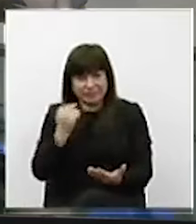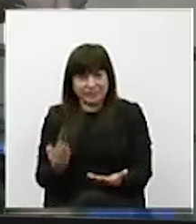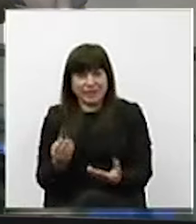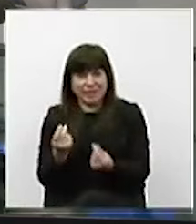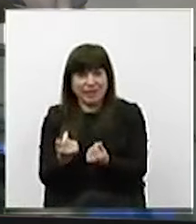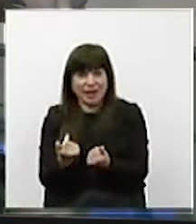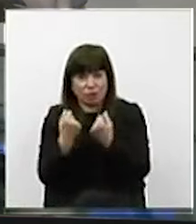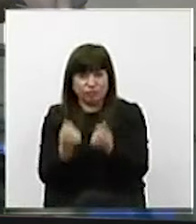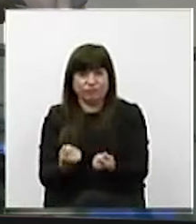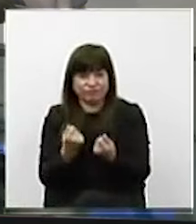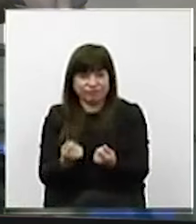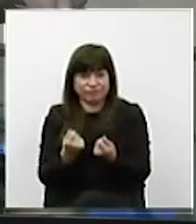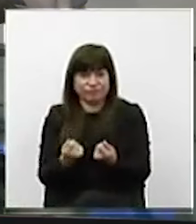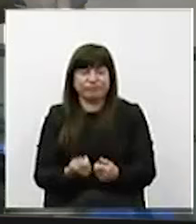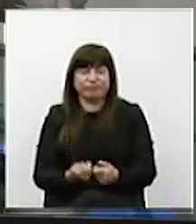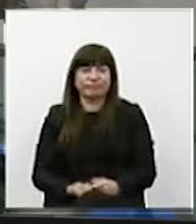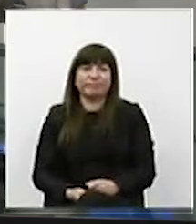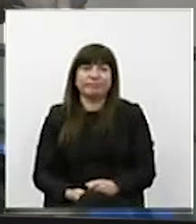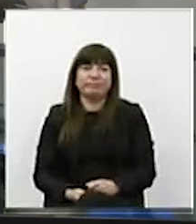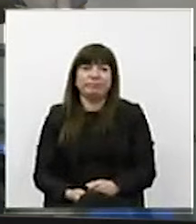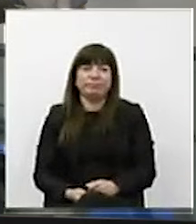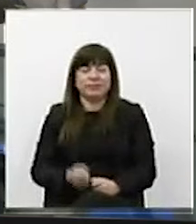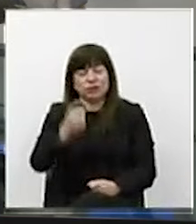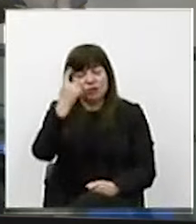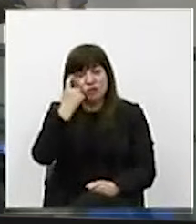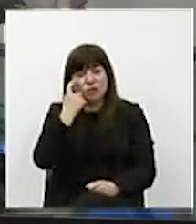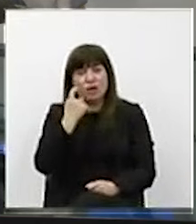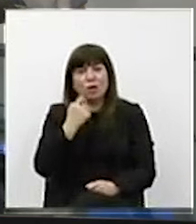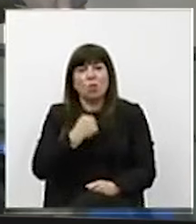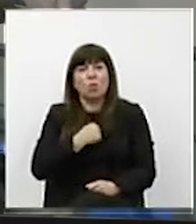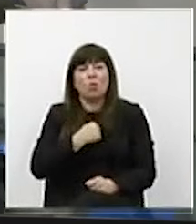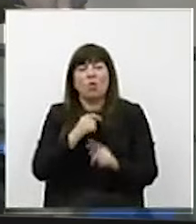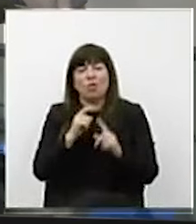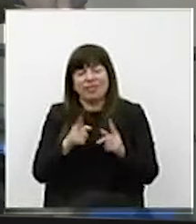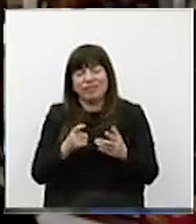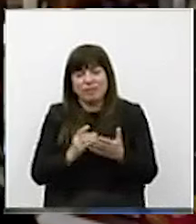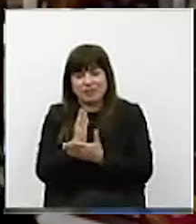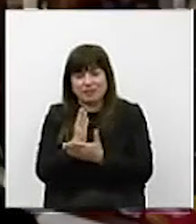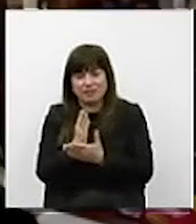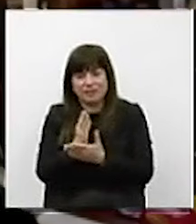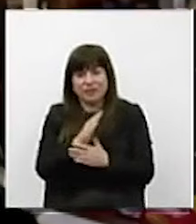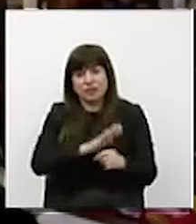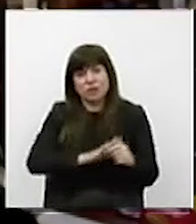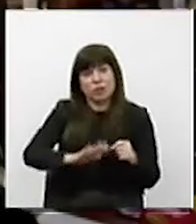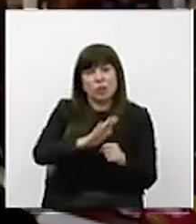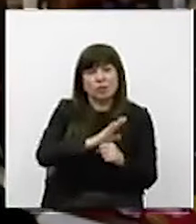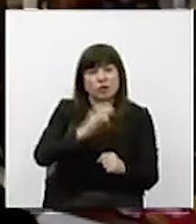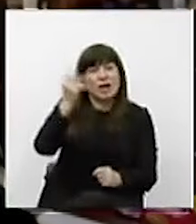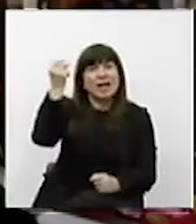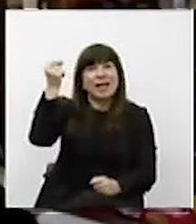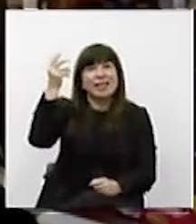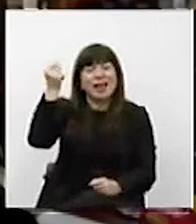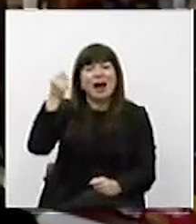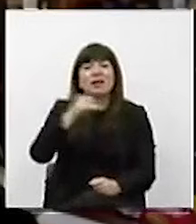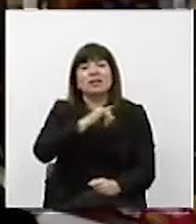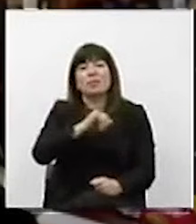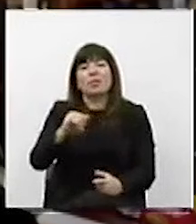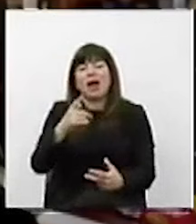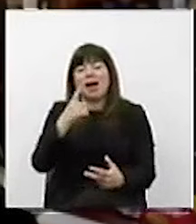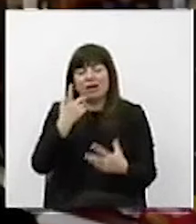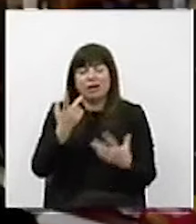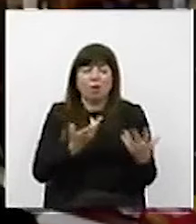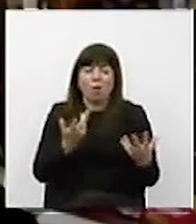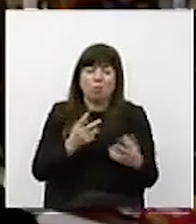Y tiene unos modelitos bonitos. Ahora, yo creo que uno tiene que partir quizás de esa situación ideal y después empezar a moverse para abajo. Decir,